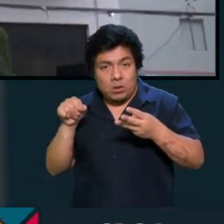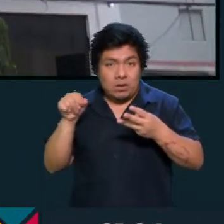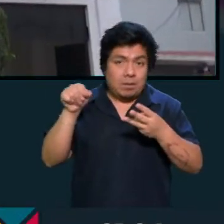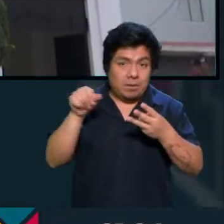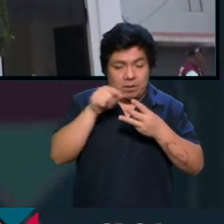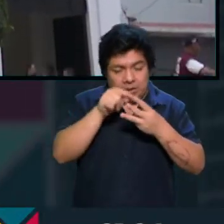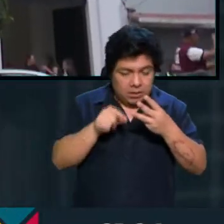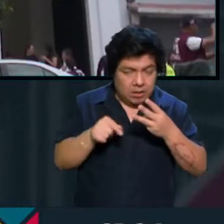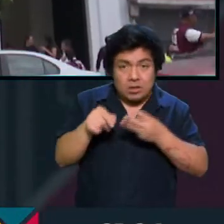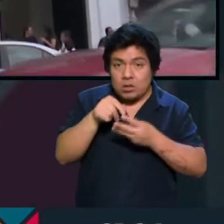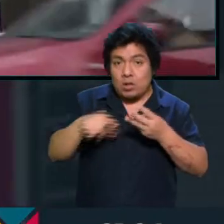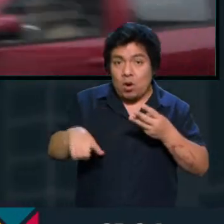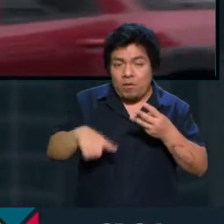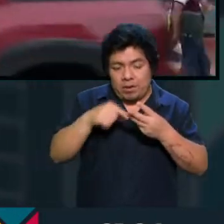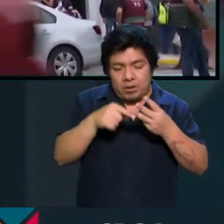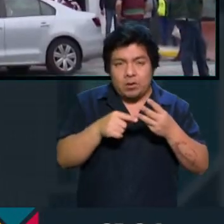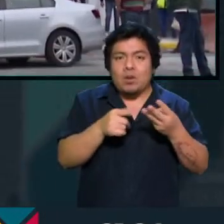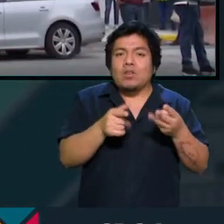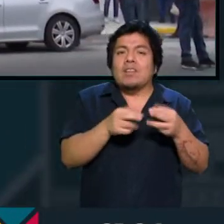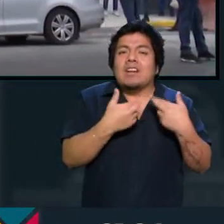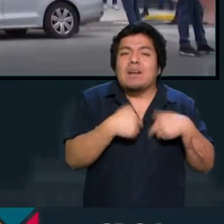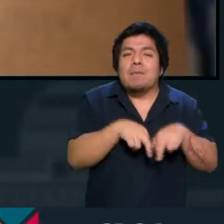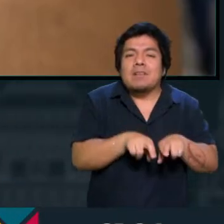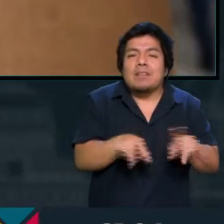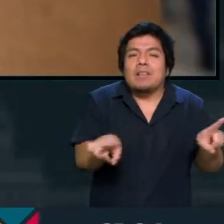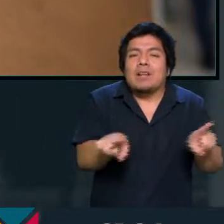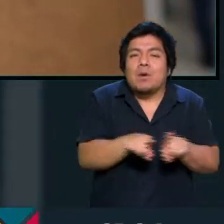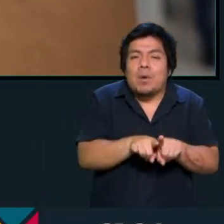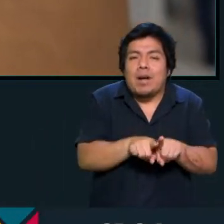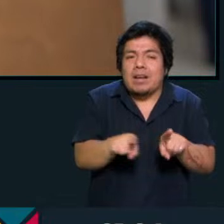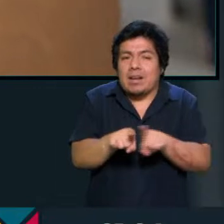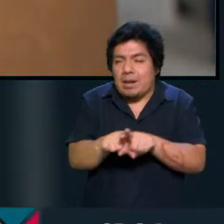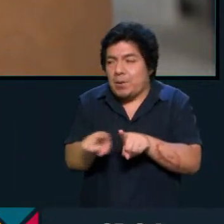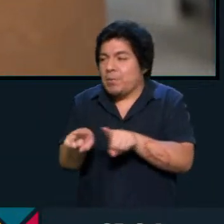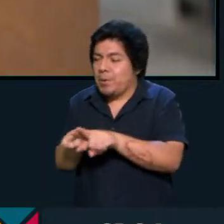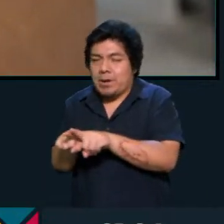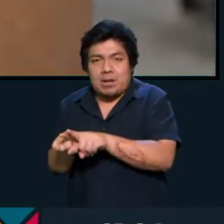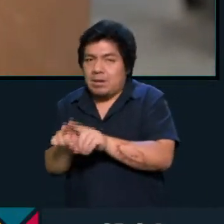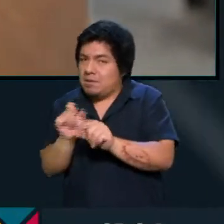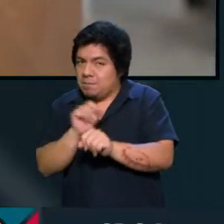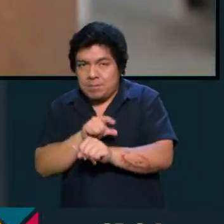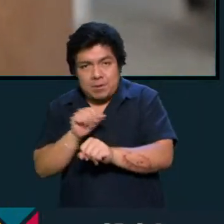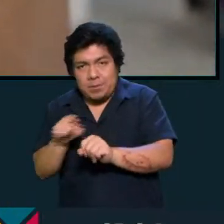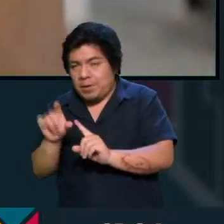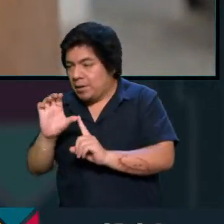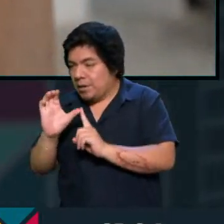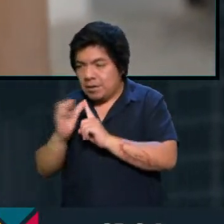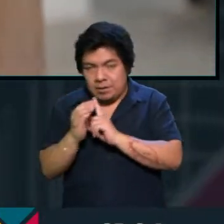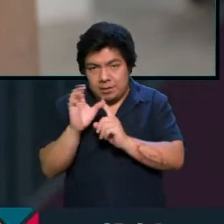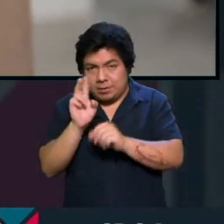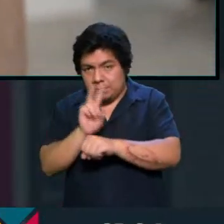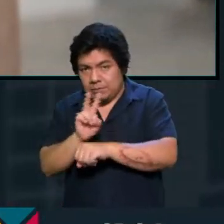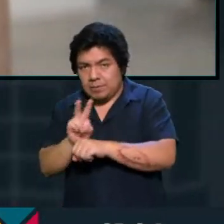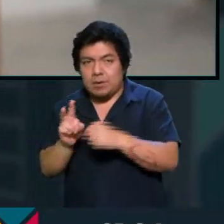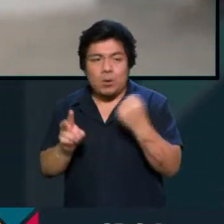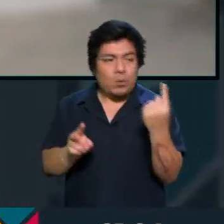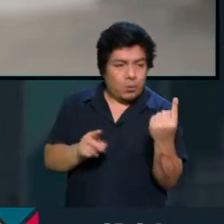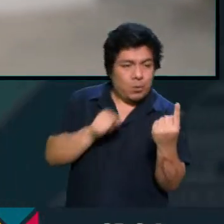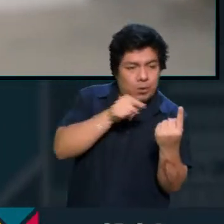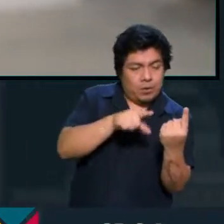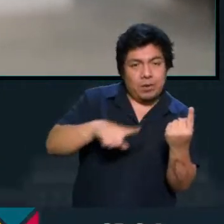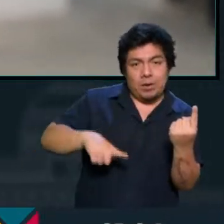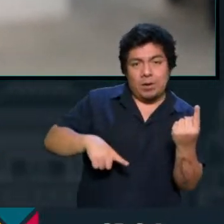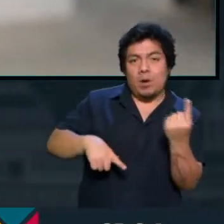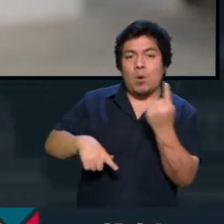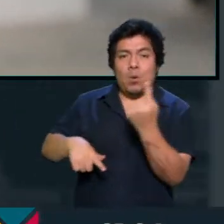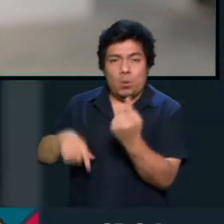esos organismos que son importantes. Lo mismo que en el comité, por ejemplo, de auditoría, en donde también hay uno de cada quien, de un